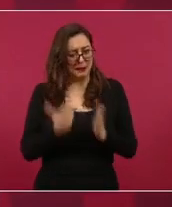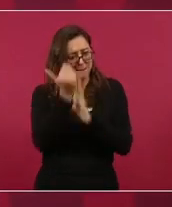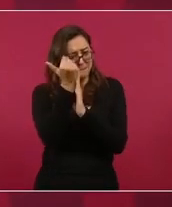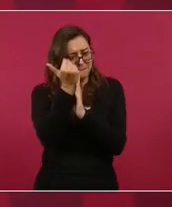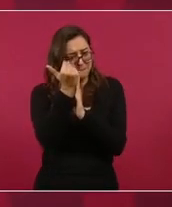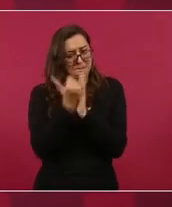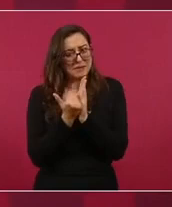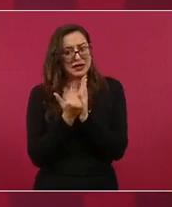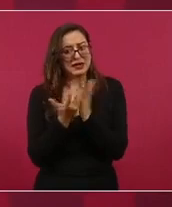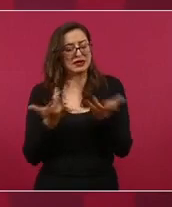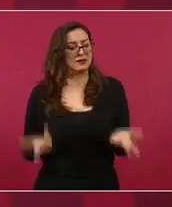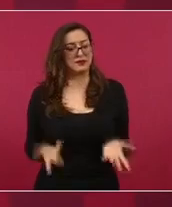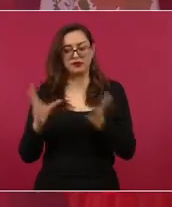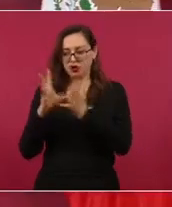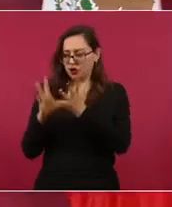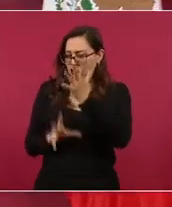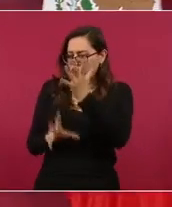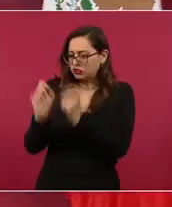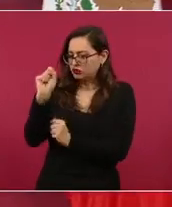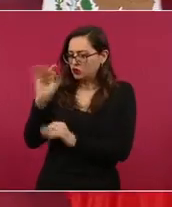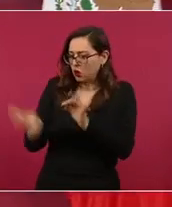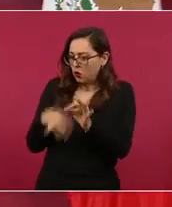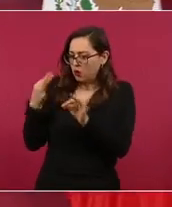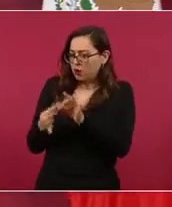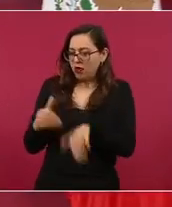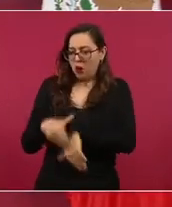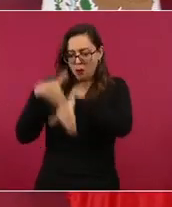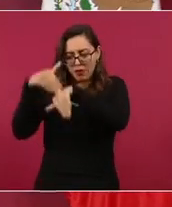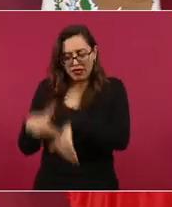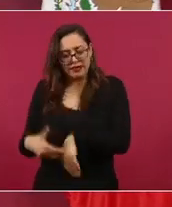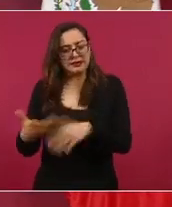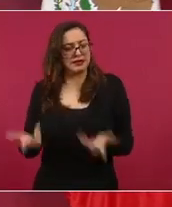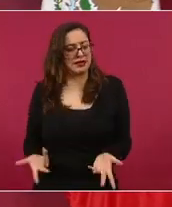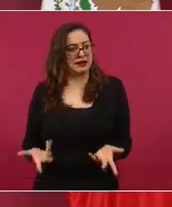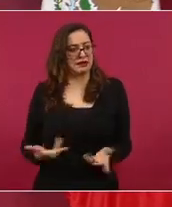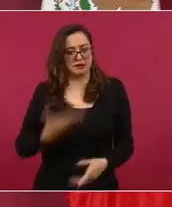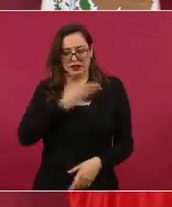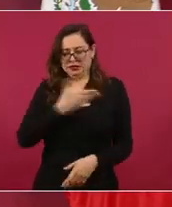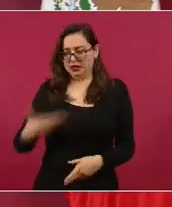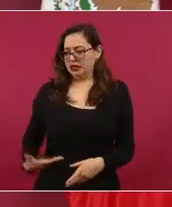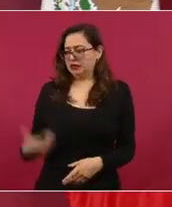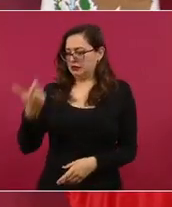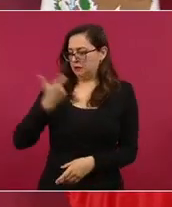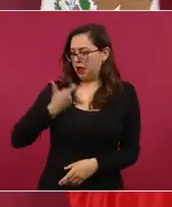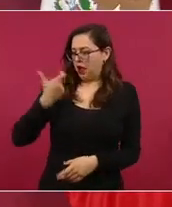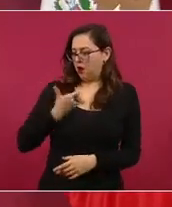Que se cumpliera lo que establece la Constitución, que no ganaran más que el presidente,